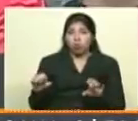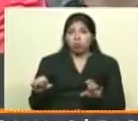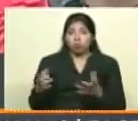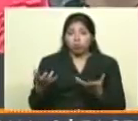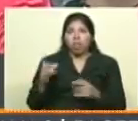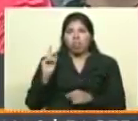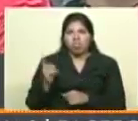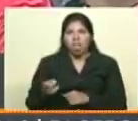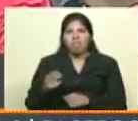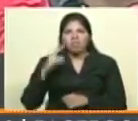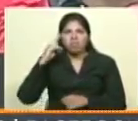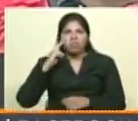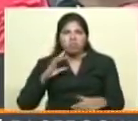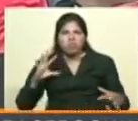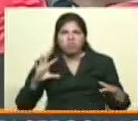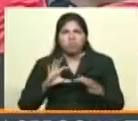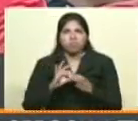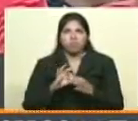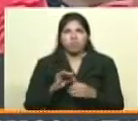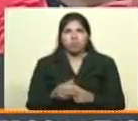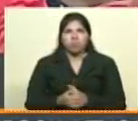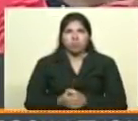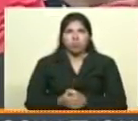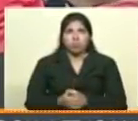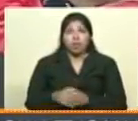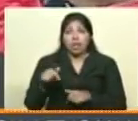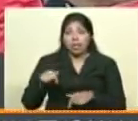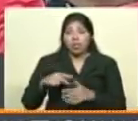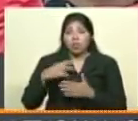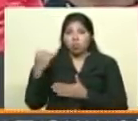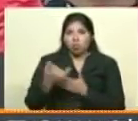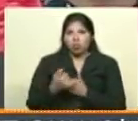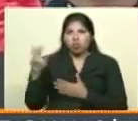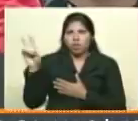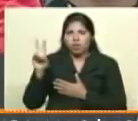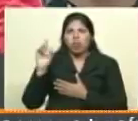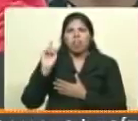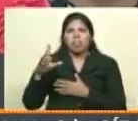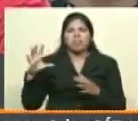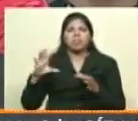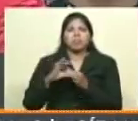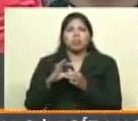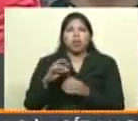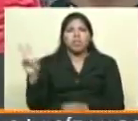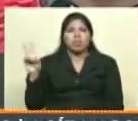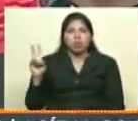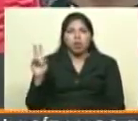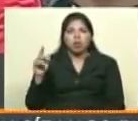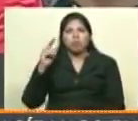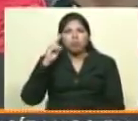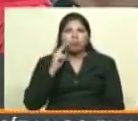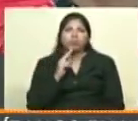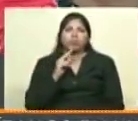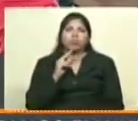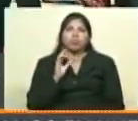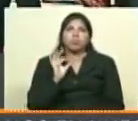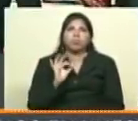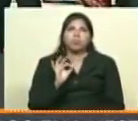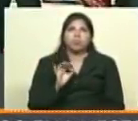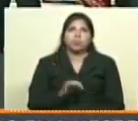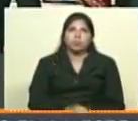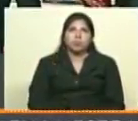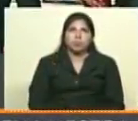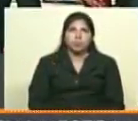Por eso el proyecto de futuro de nuestro país debe ser desde Bolívar, siempre desde Bolívar. El más